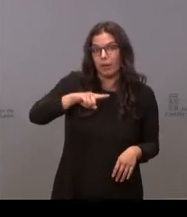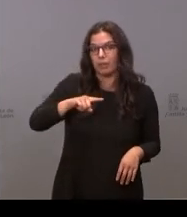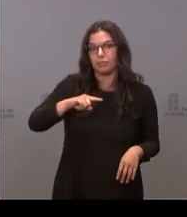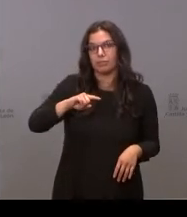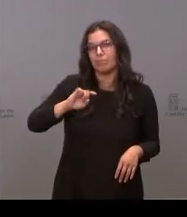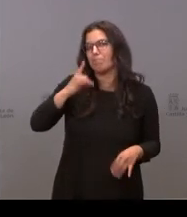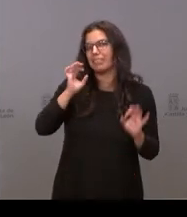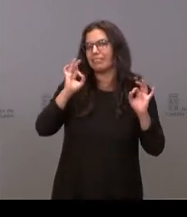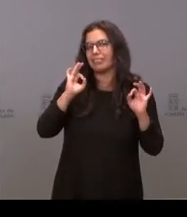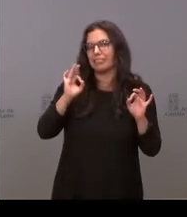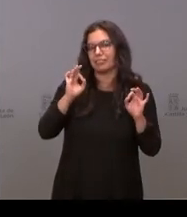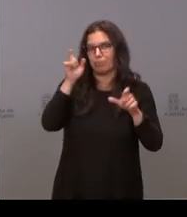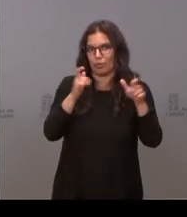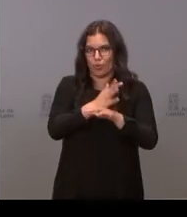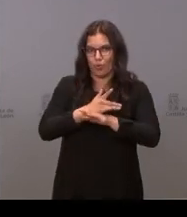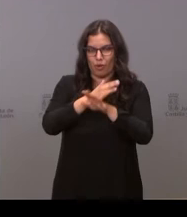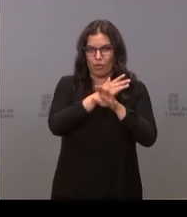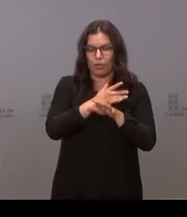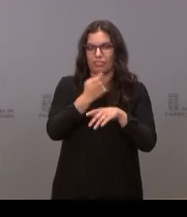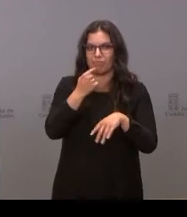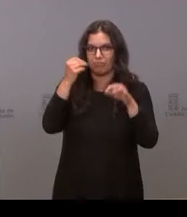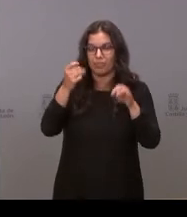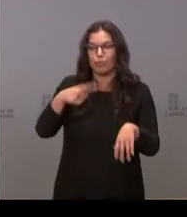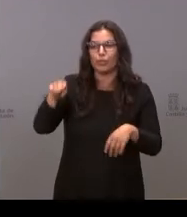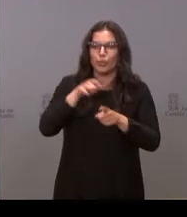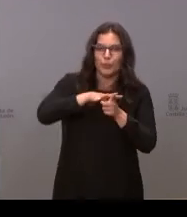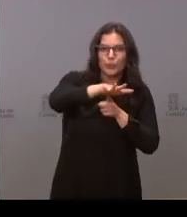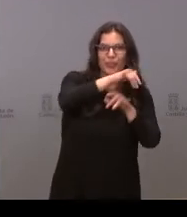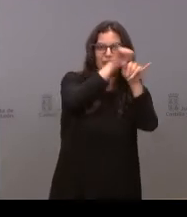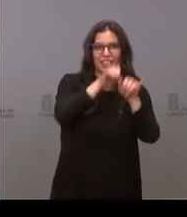los jugadores, me dirijo a ti, estáis haciendo felices